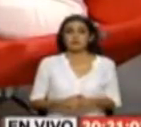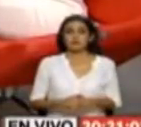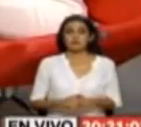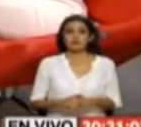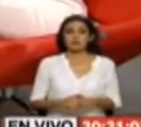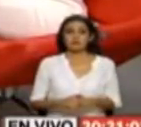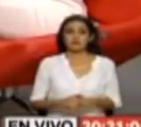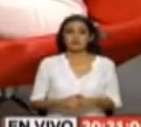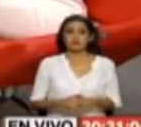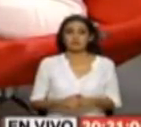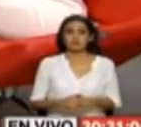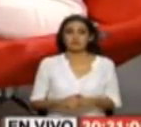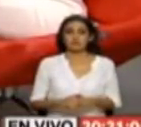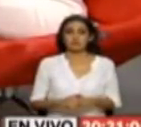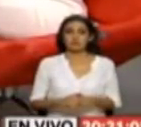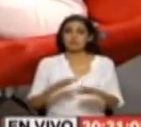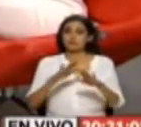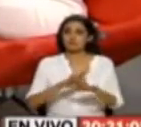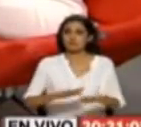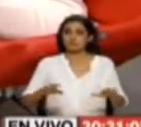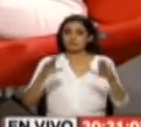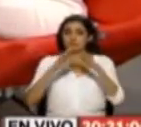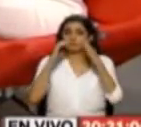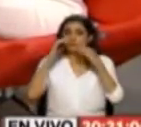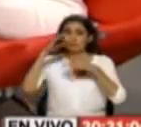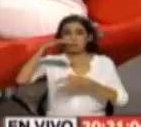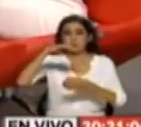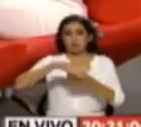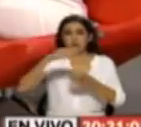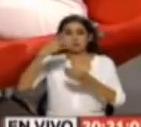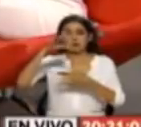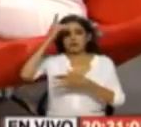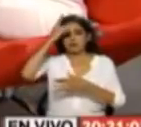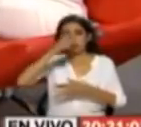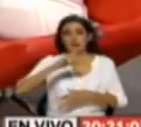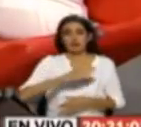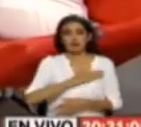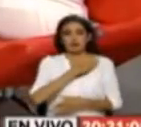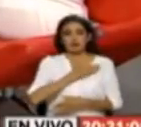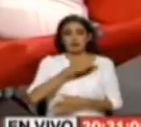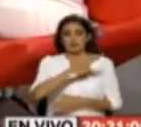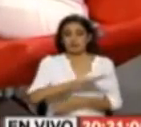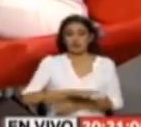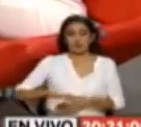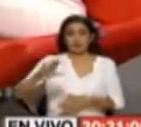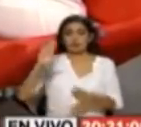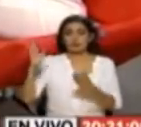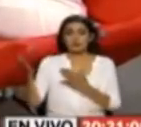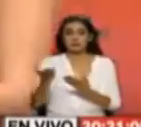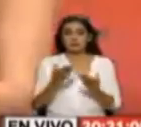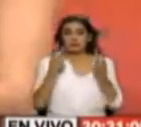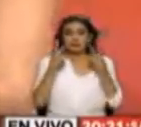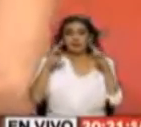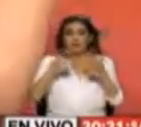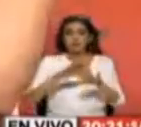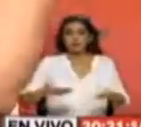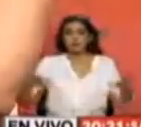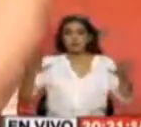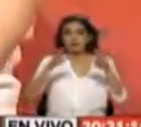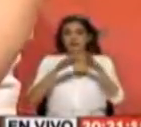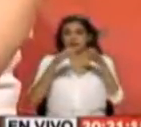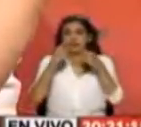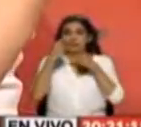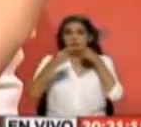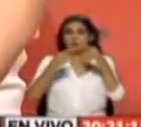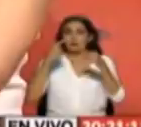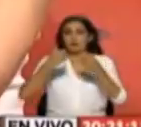voto de confianza muy importante por parte del presidente Lenín Moreno. De hecho, también un voto importante a la gestión que puede hacer una mujer